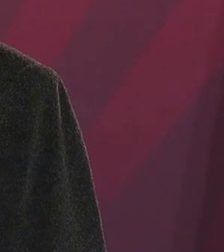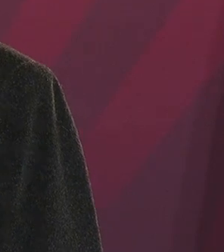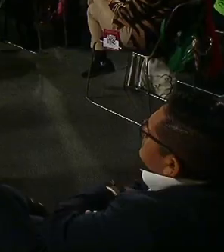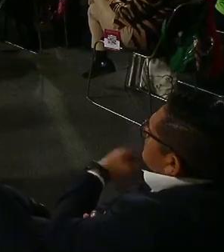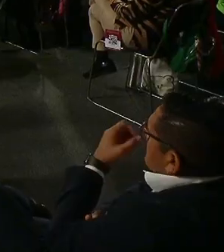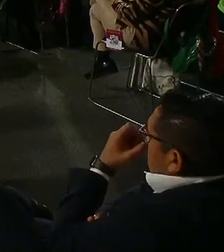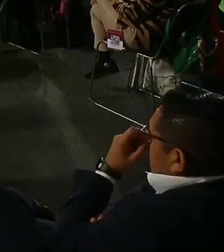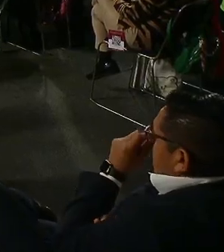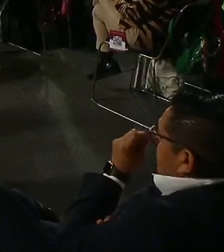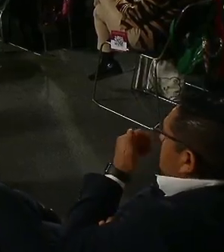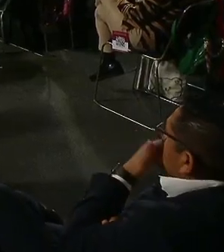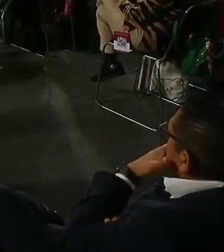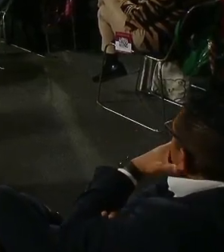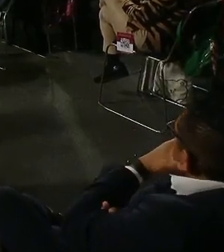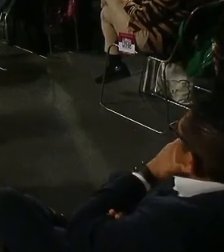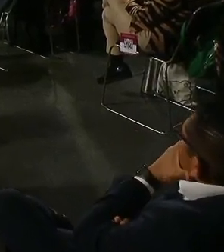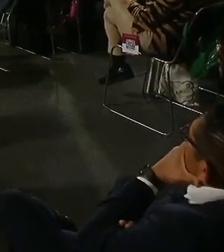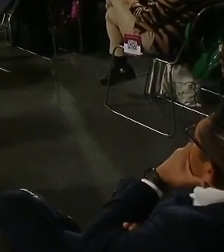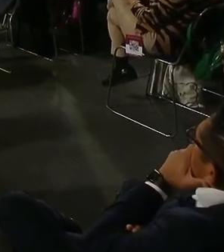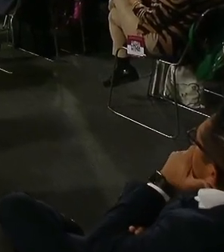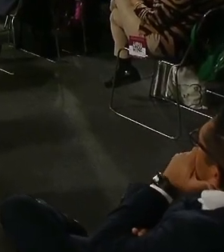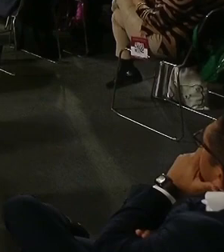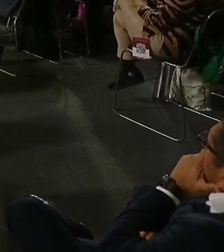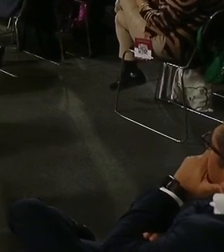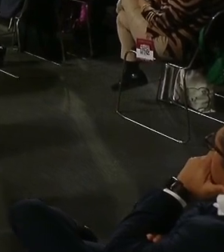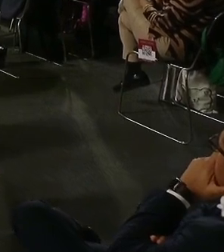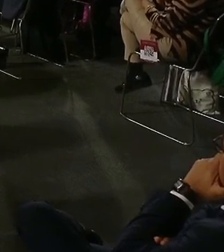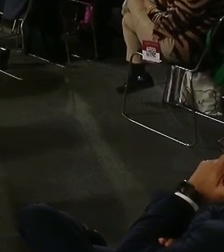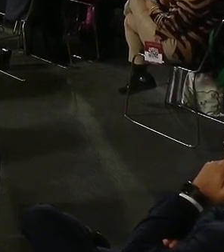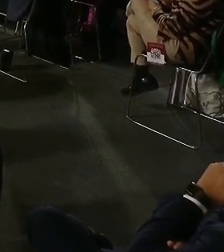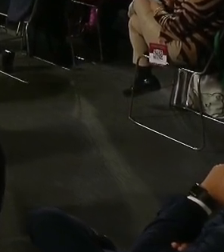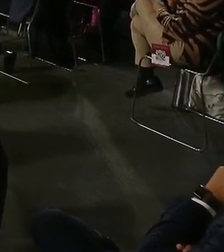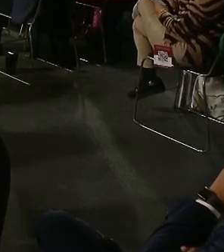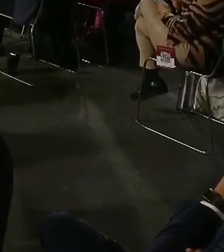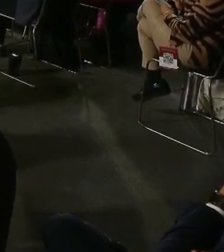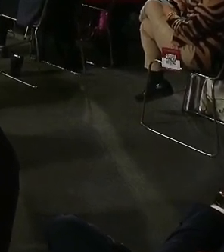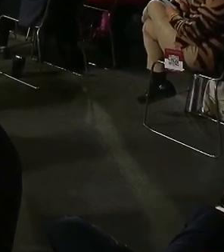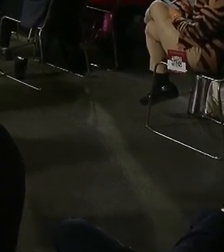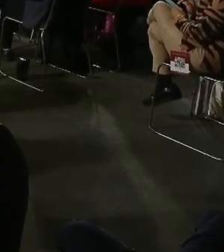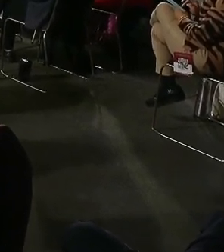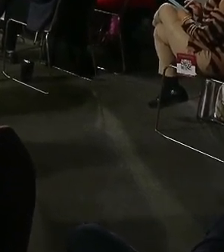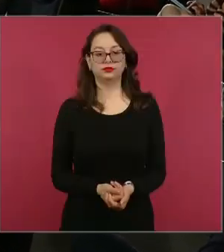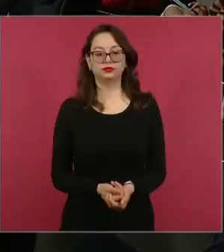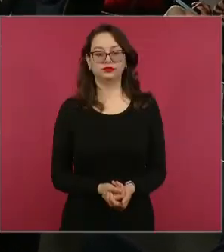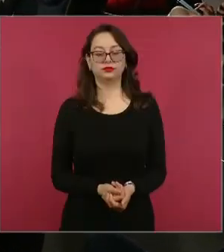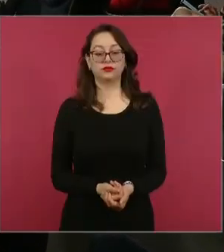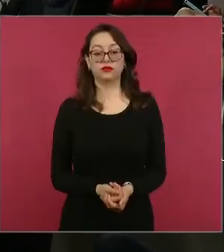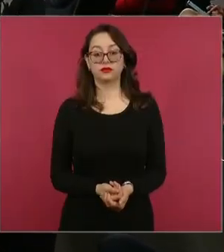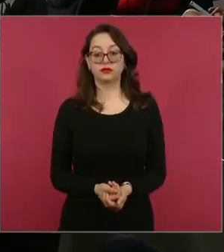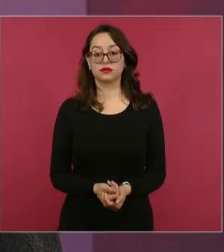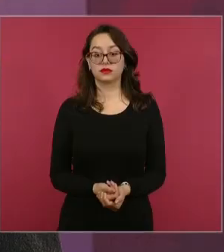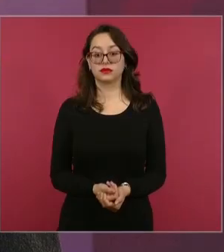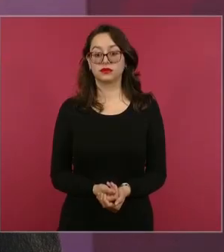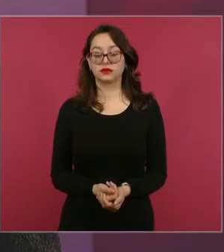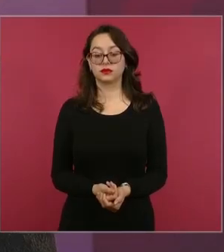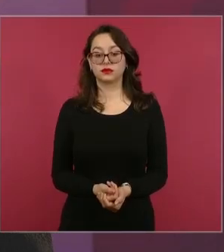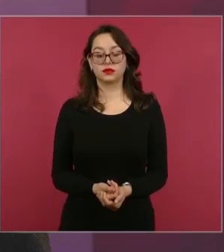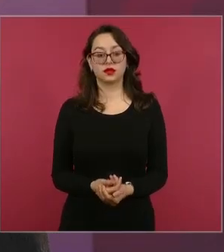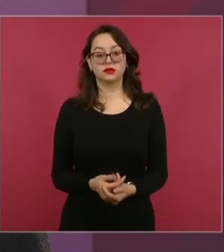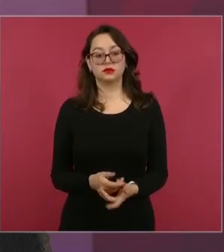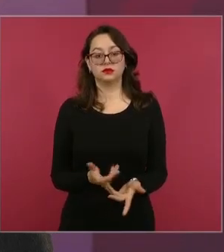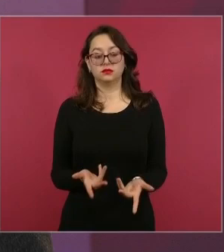tenemos un incremento con al año pasado de